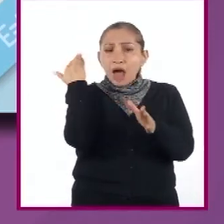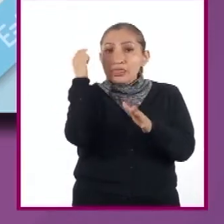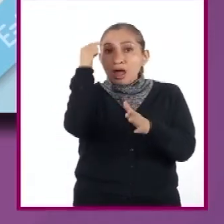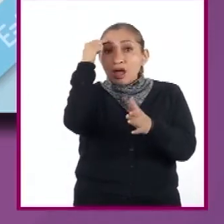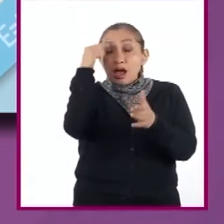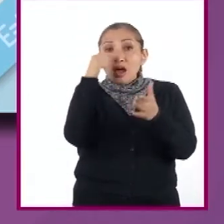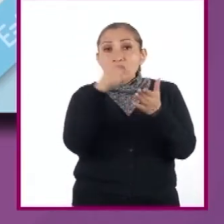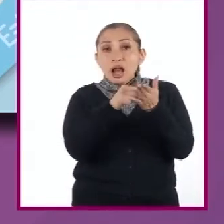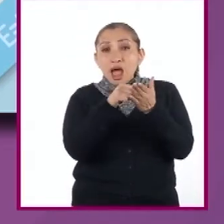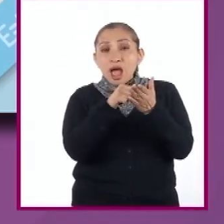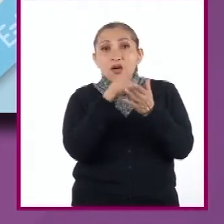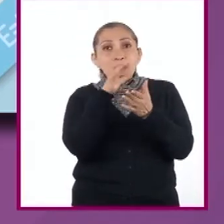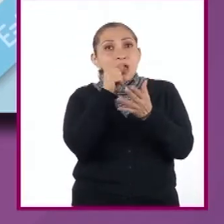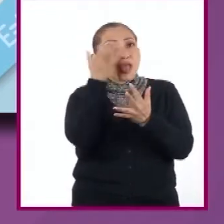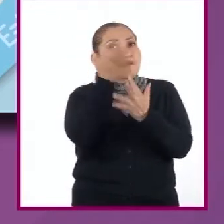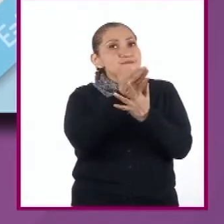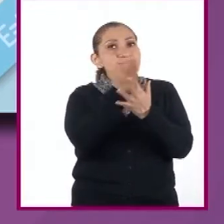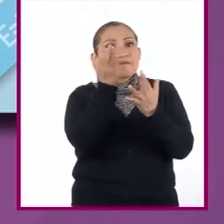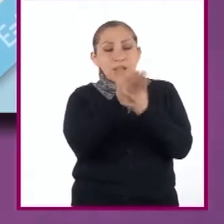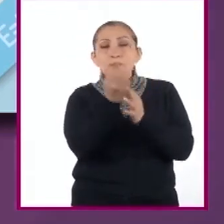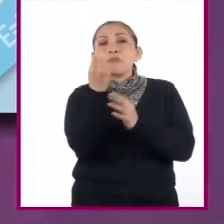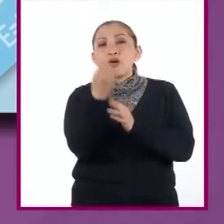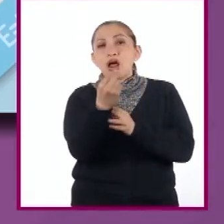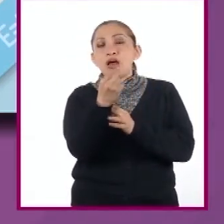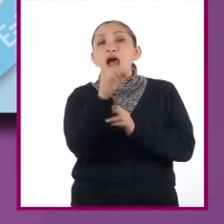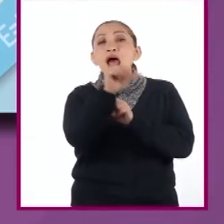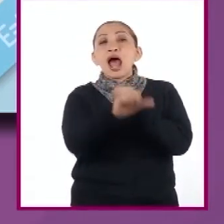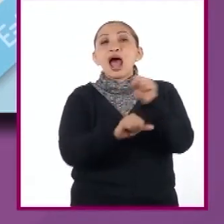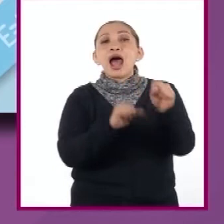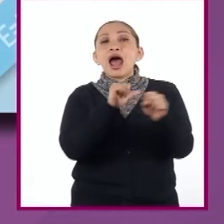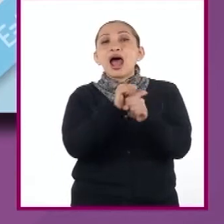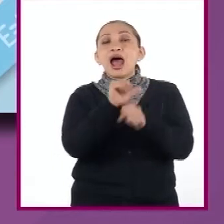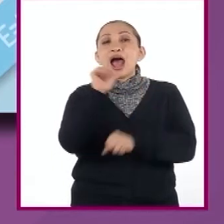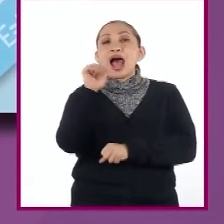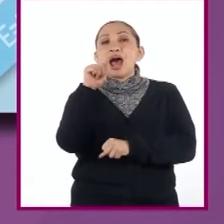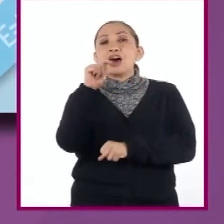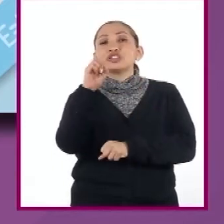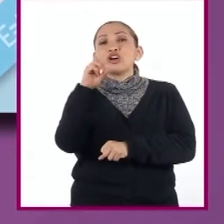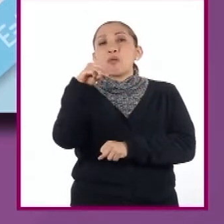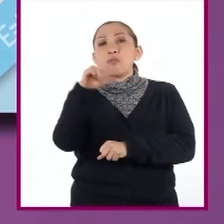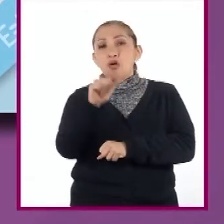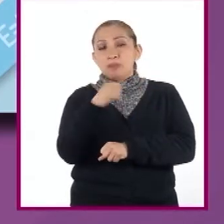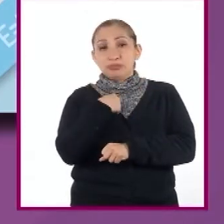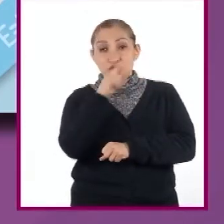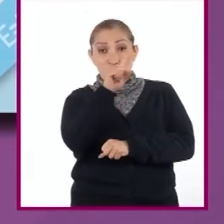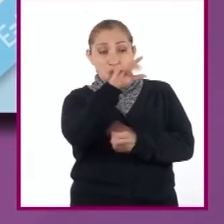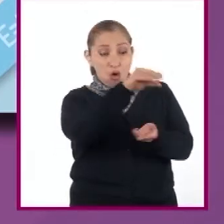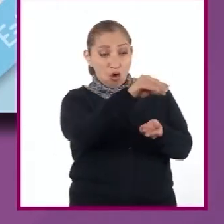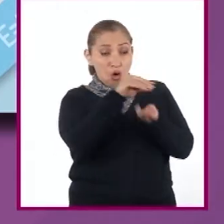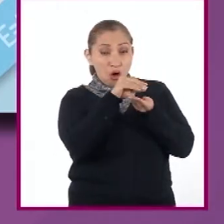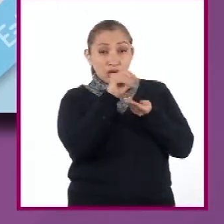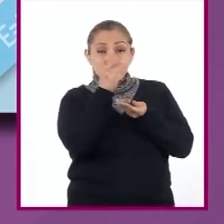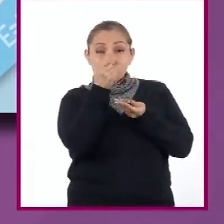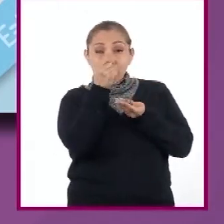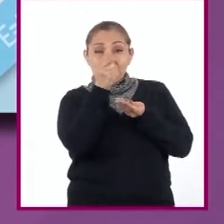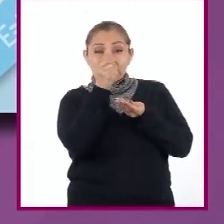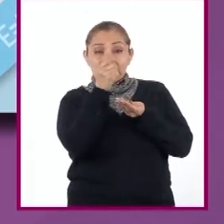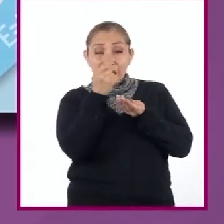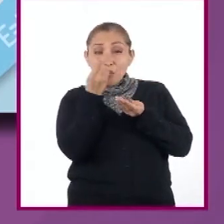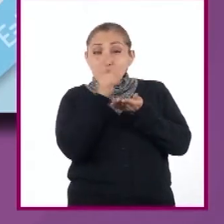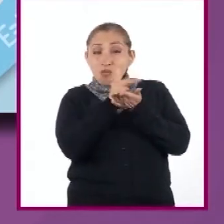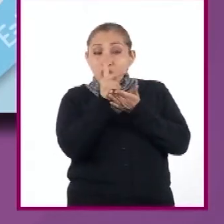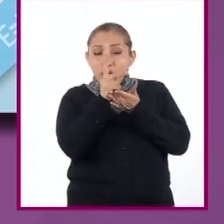pensaron indivisibles, de ahí su nombre, átomos. Si uno toma una sustancia pura y la va subdividiendo